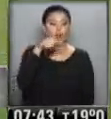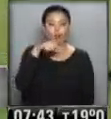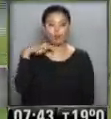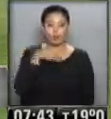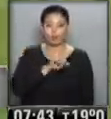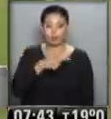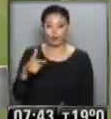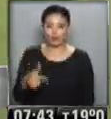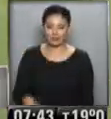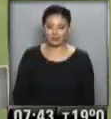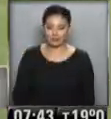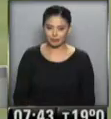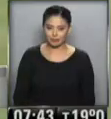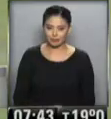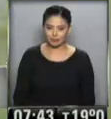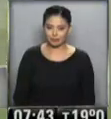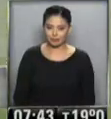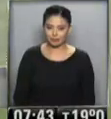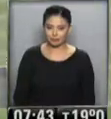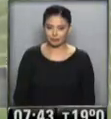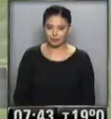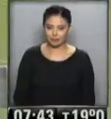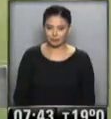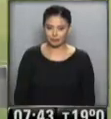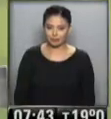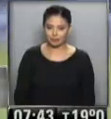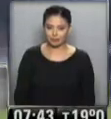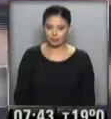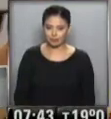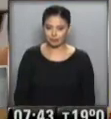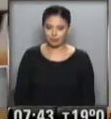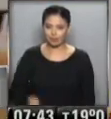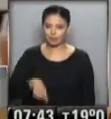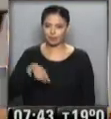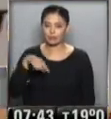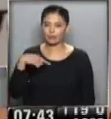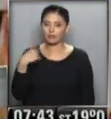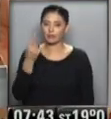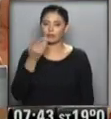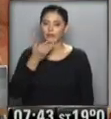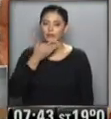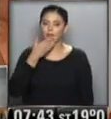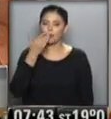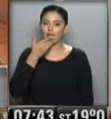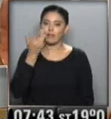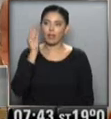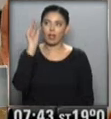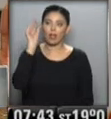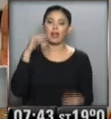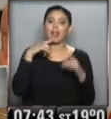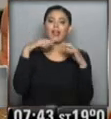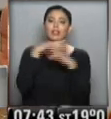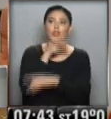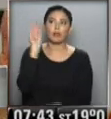opinión es que fue un juego más disputado do que jogado. La calidad técnica de las dos equipes, ela puede ser mejor, un